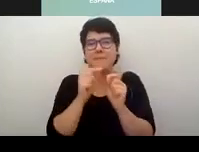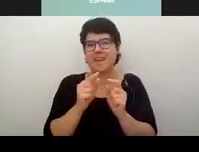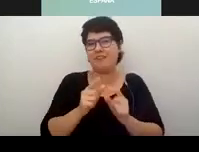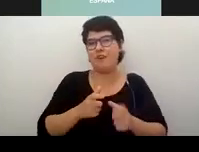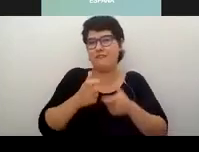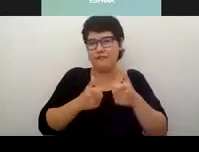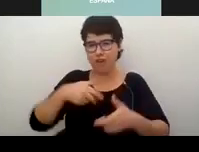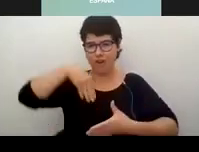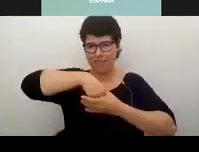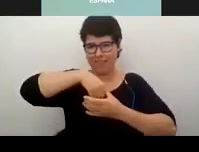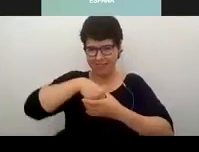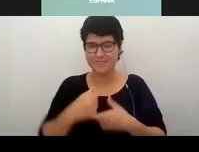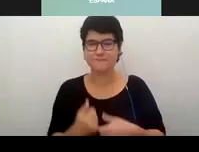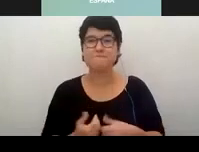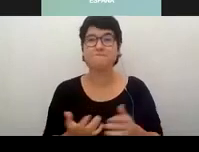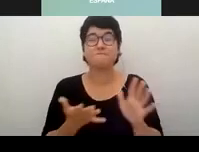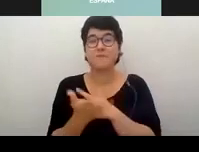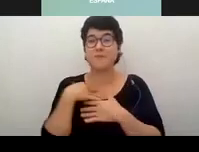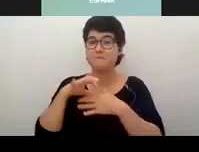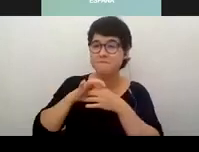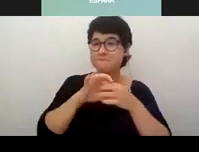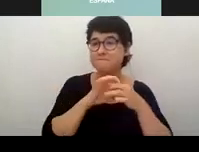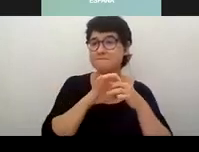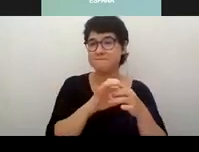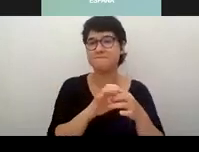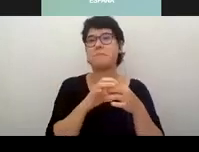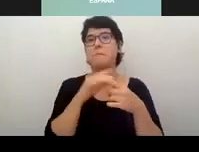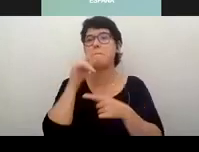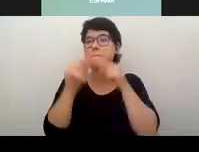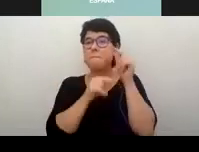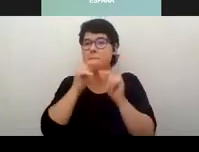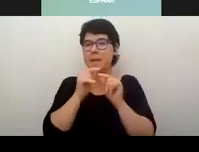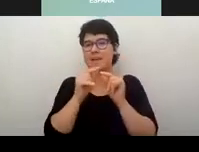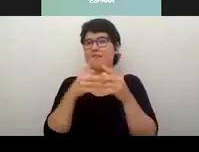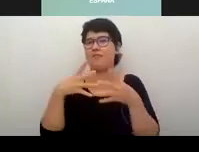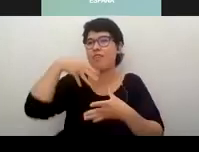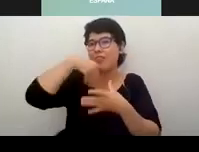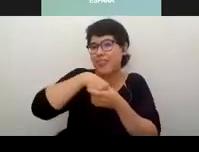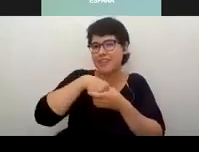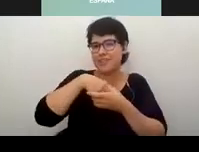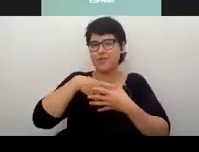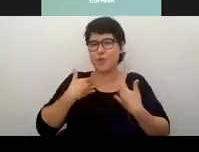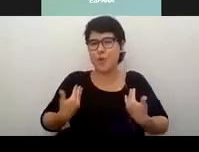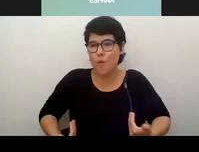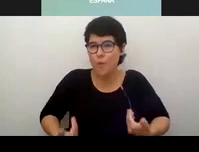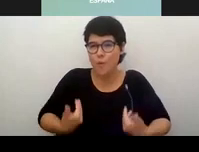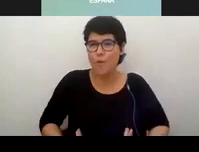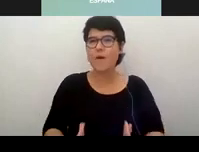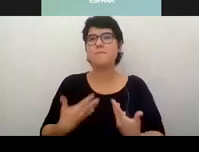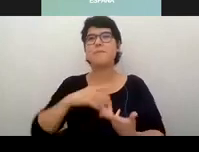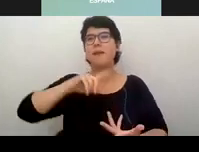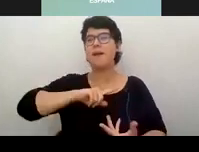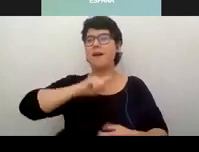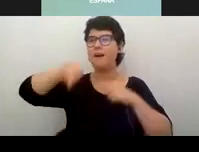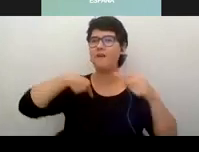querido relacionar la microbiota, la presencia de una microbiota concreta, con la capacidad para hacer ejercicio físico que